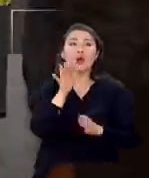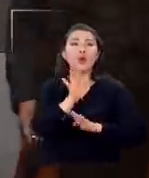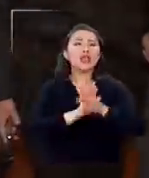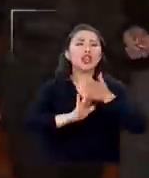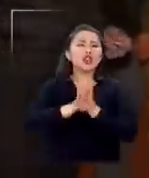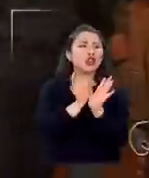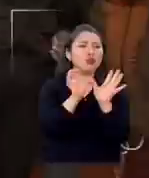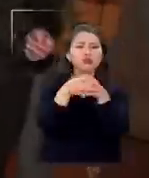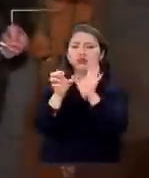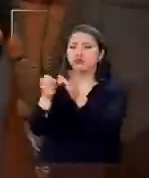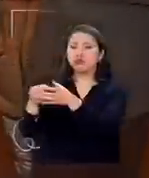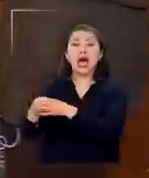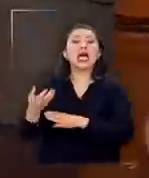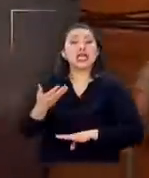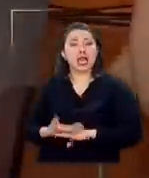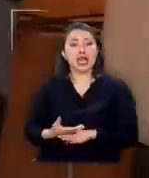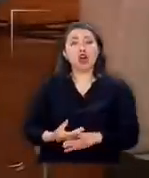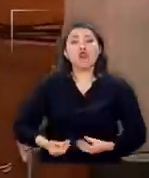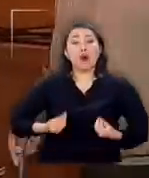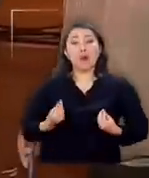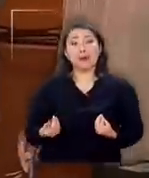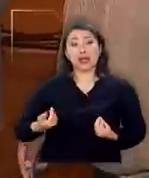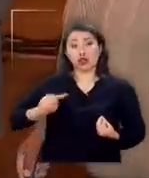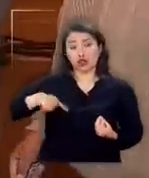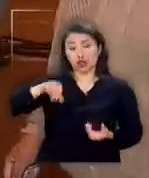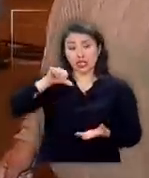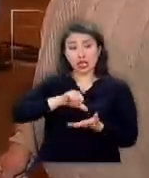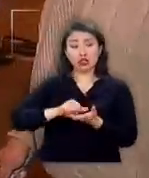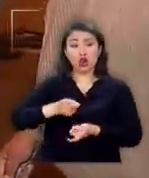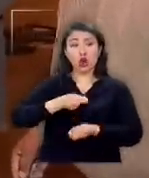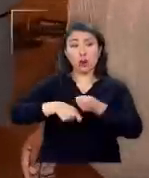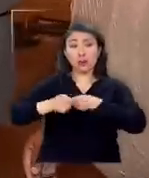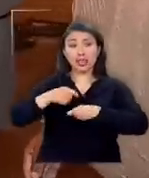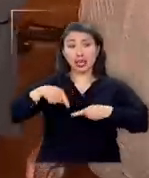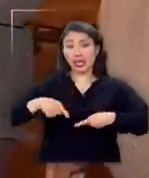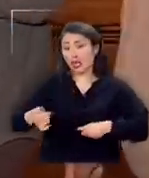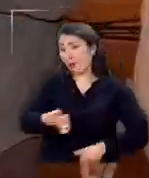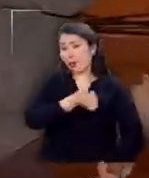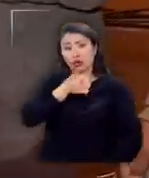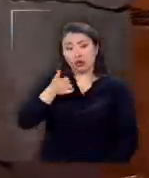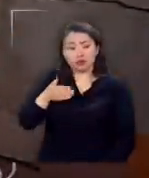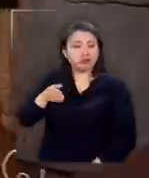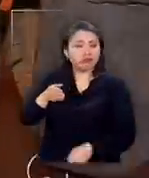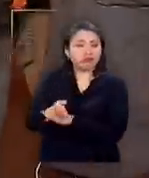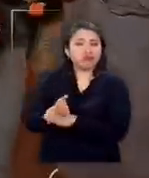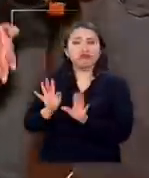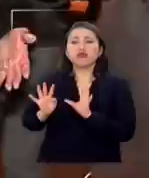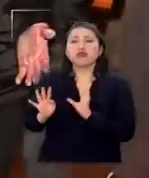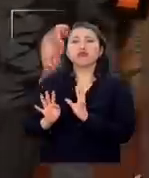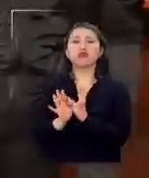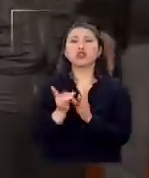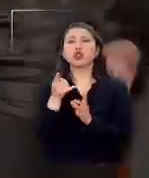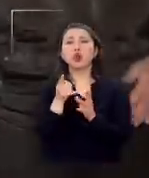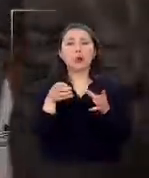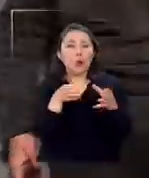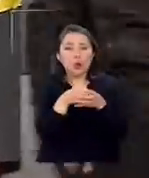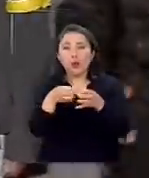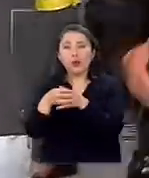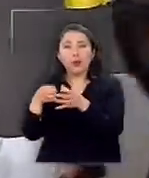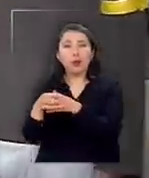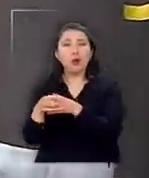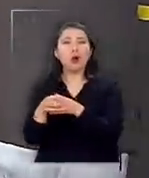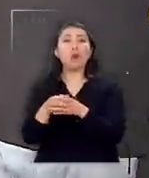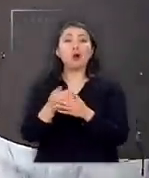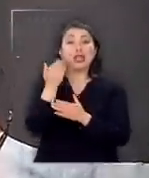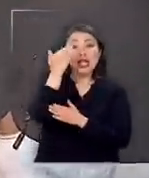todas las organizaciones que hay. Y obviamente nosotros, el centro comercial, aquí estamos todos, hemos hecho cuadrillas,